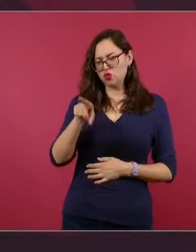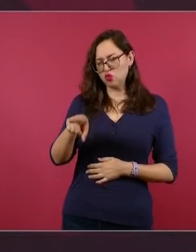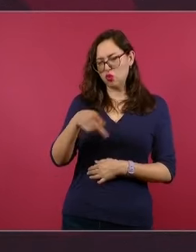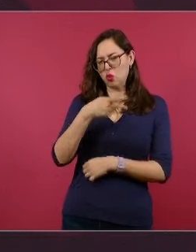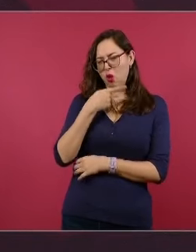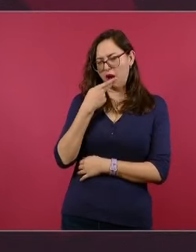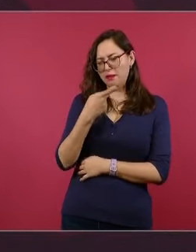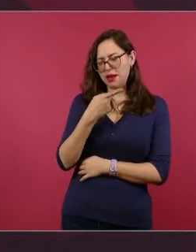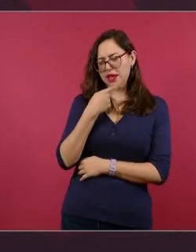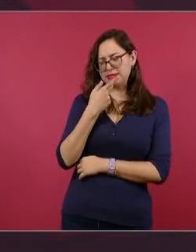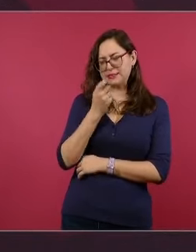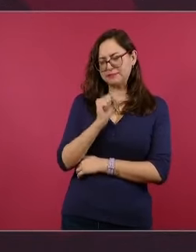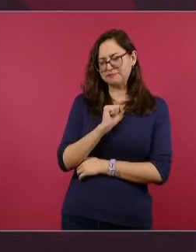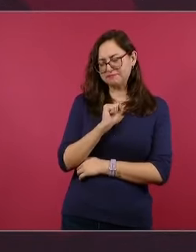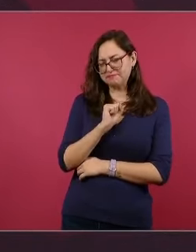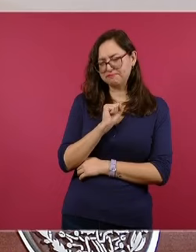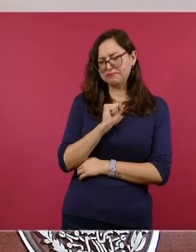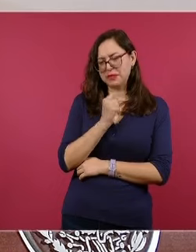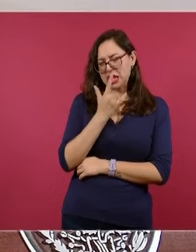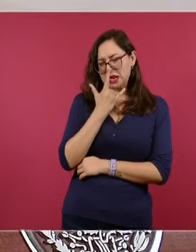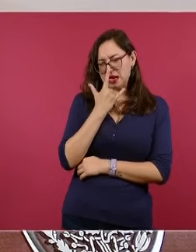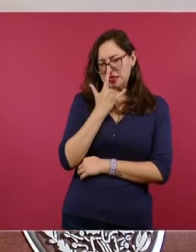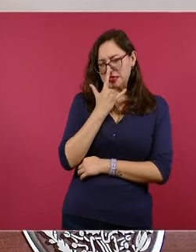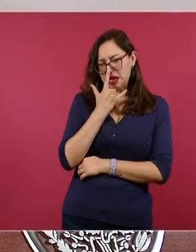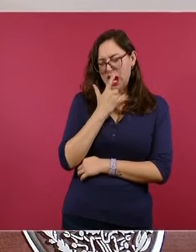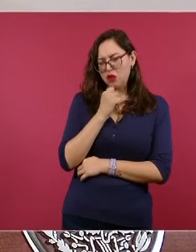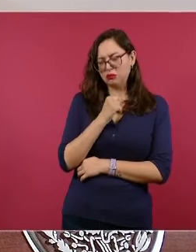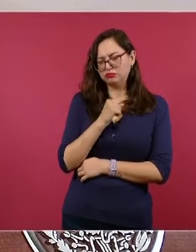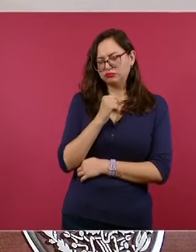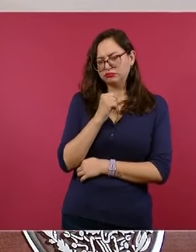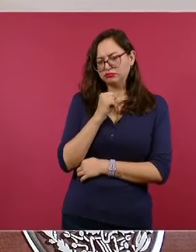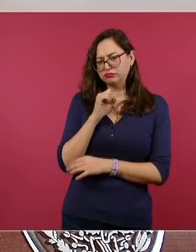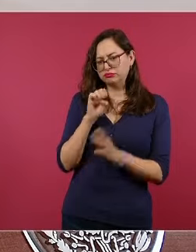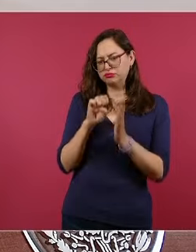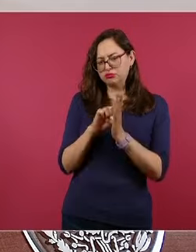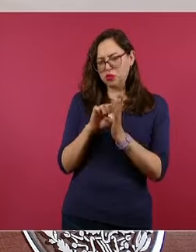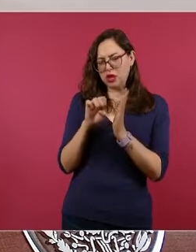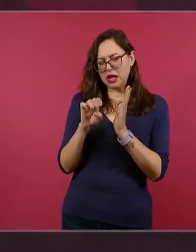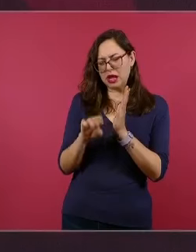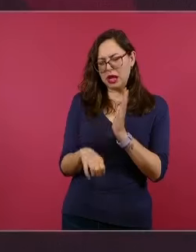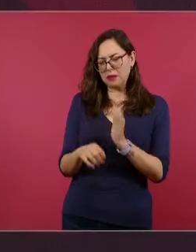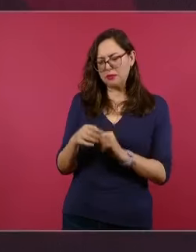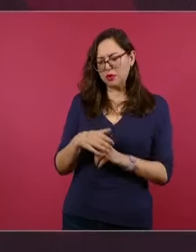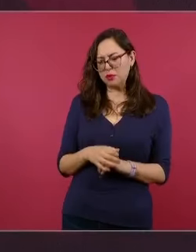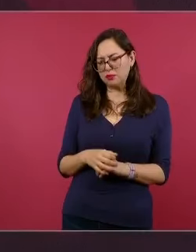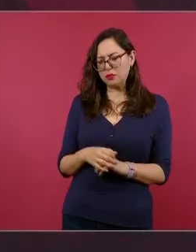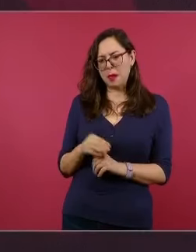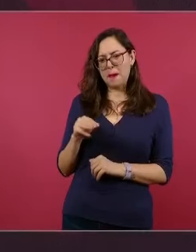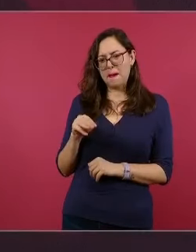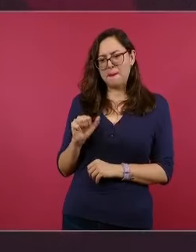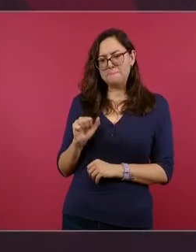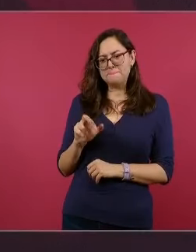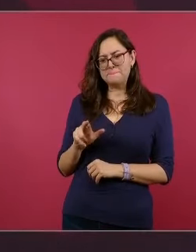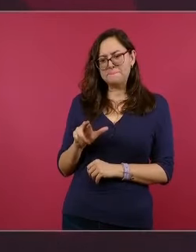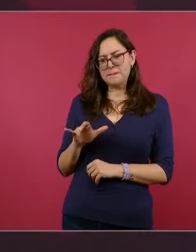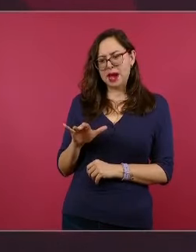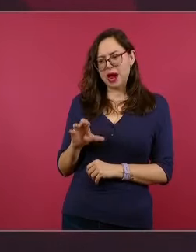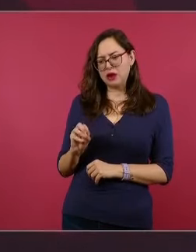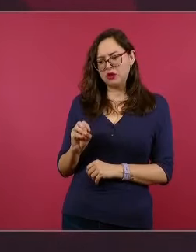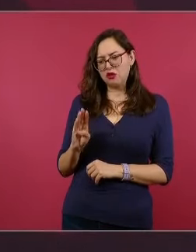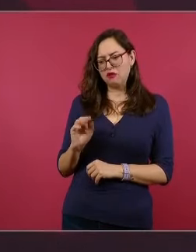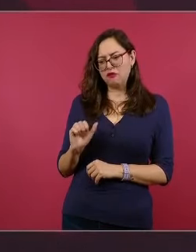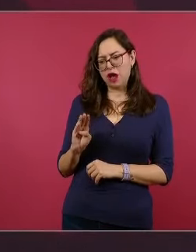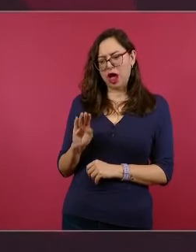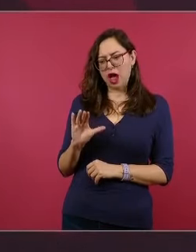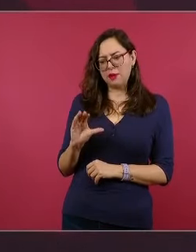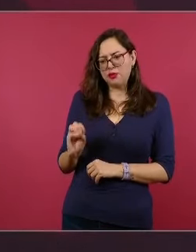usted tampoco Sí fíjate yo tampoco ni lo quería mencionar y